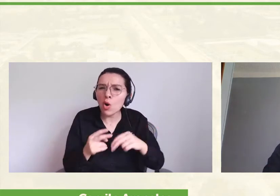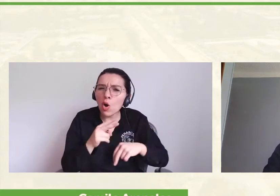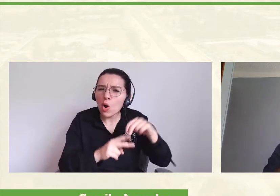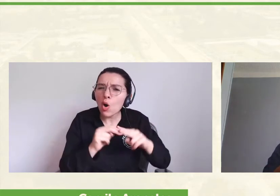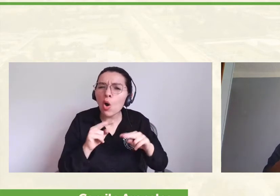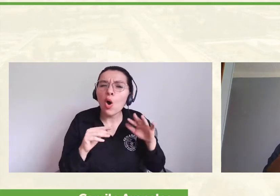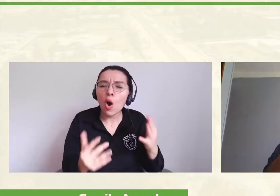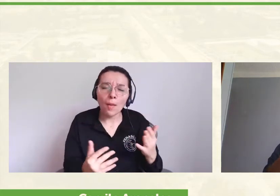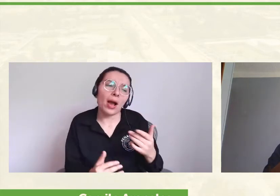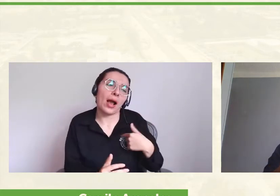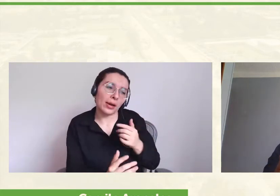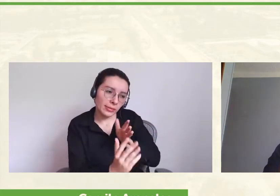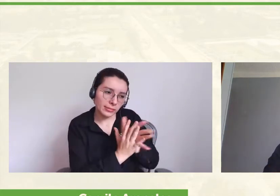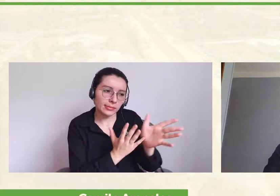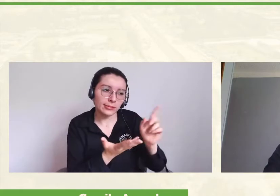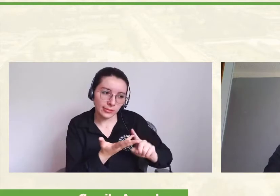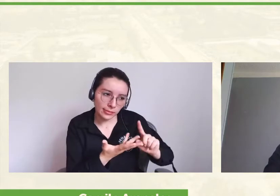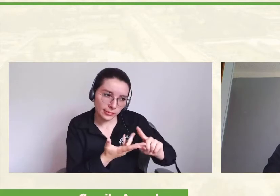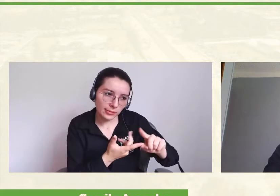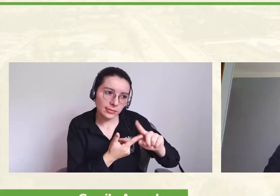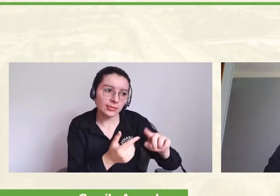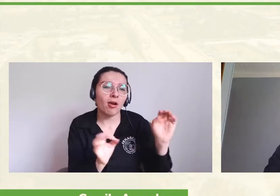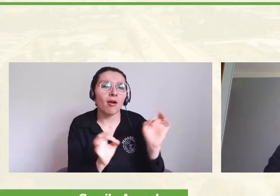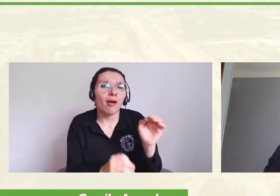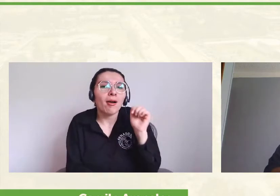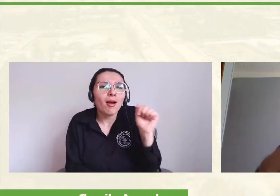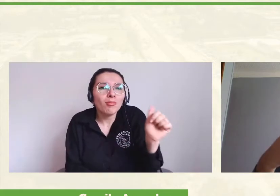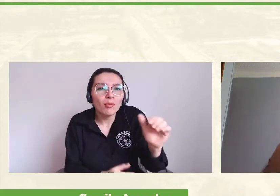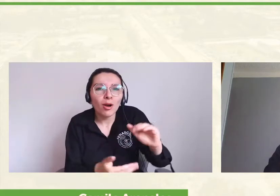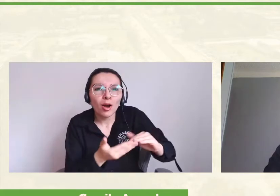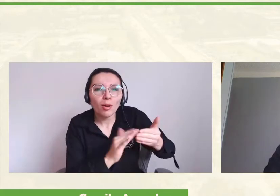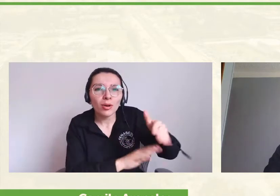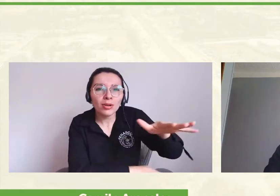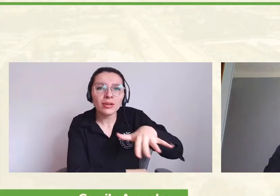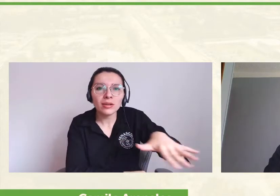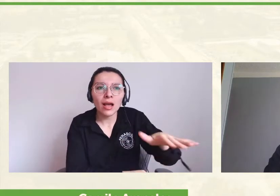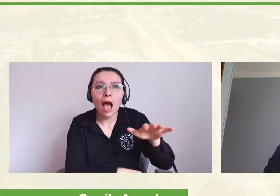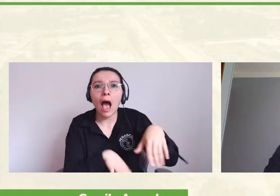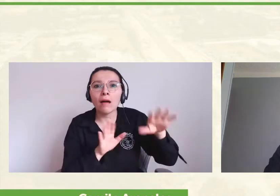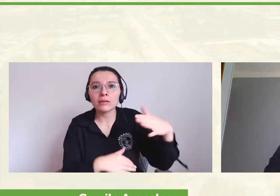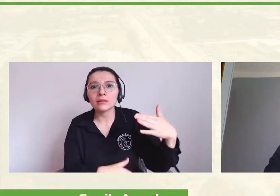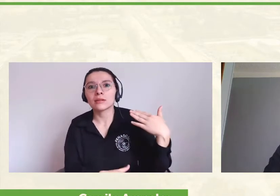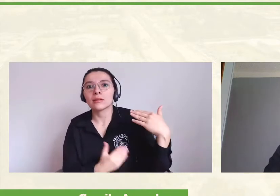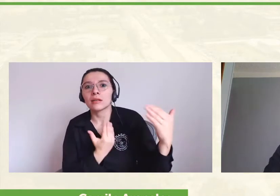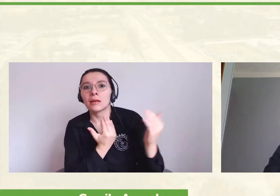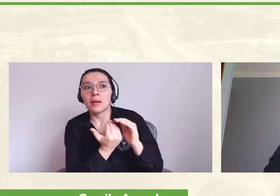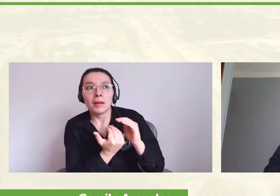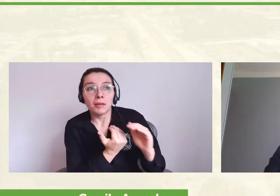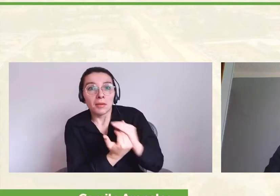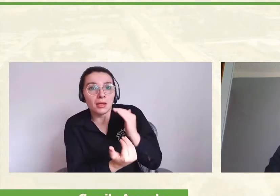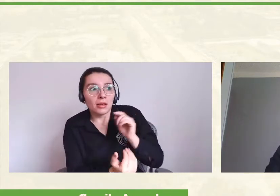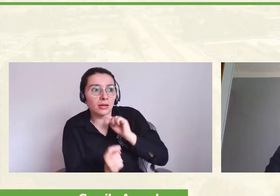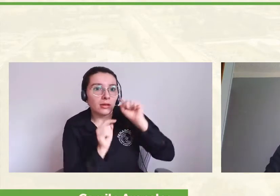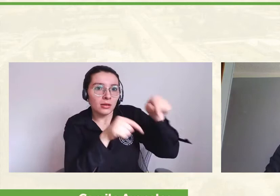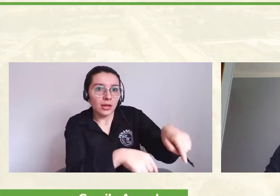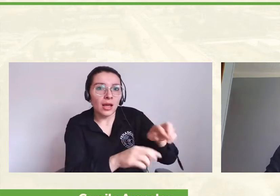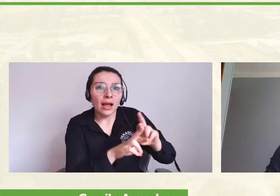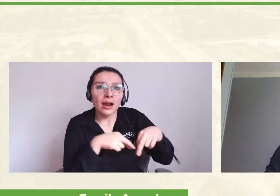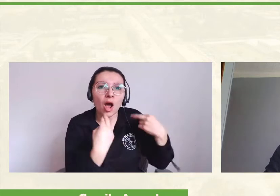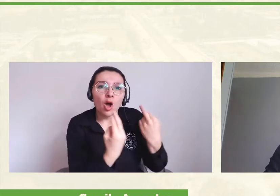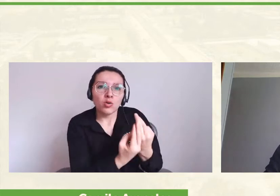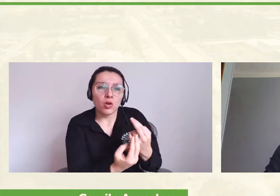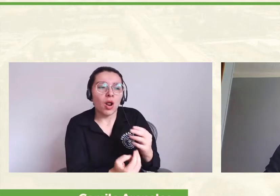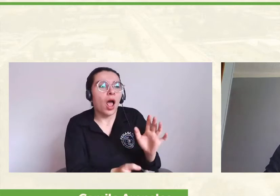que las comunidades nos manifiestan en sus reuniones de las mismas dinámicas de los territorios y las mismas naturalezas de los territorios, de